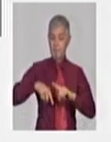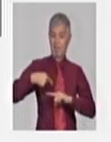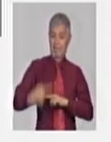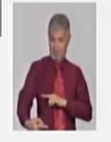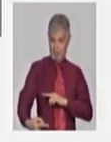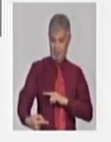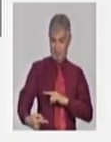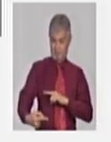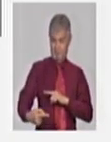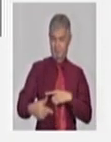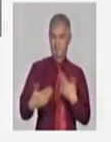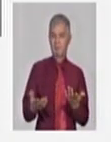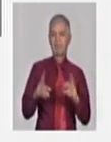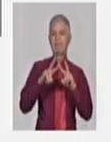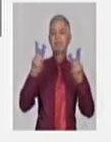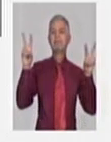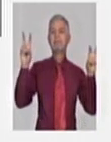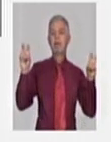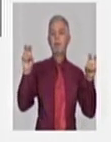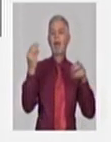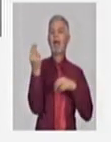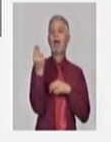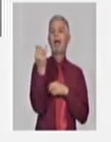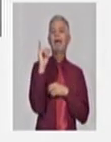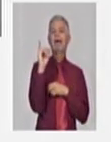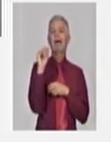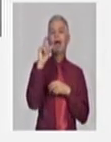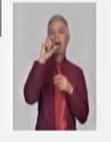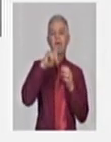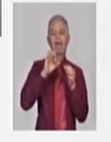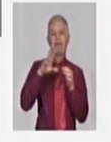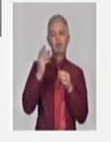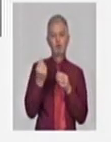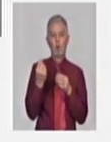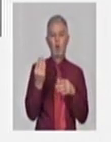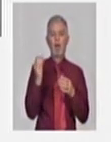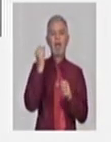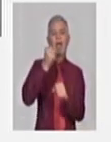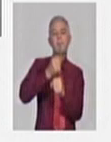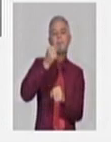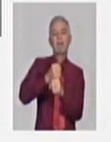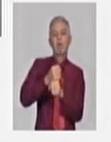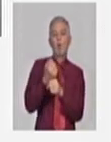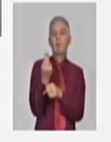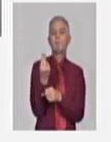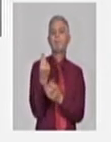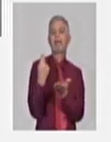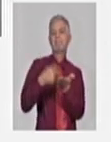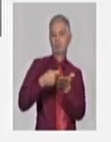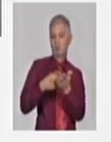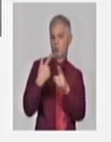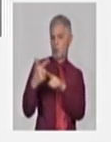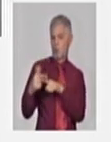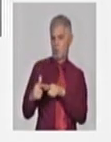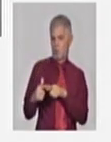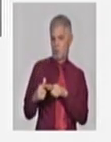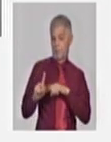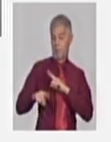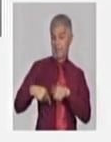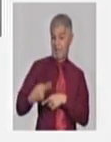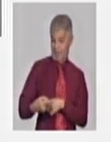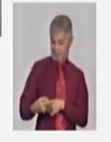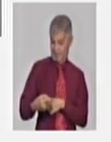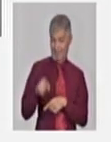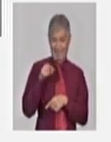va a mover el tema ingreso empleo y precio que eso es un tema directo a la población